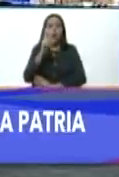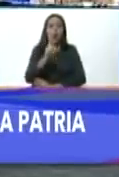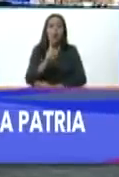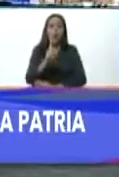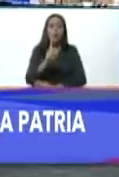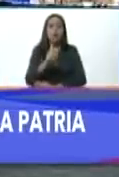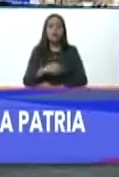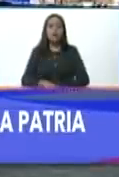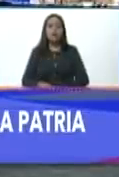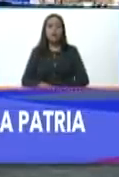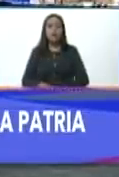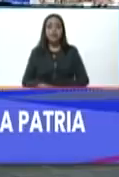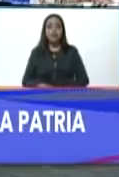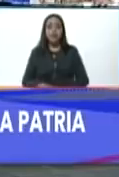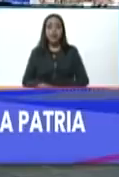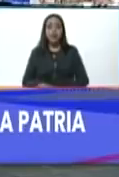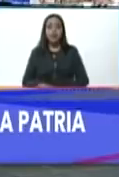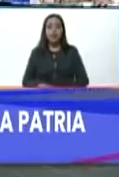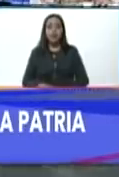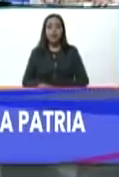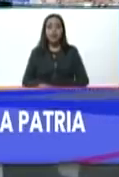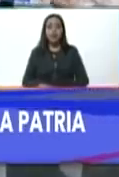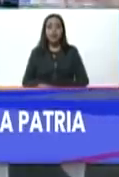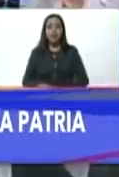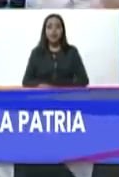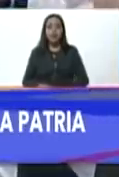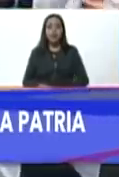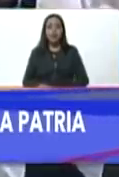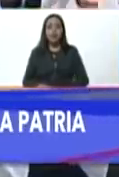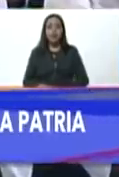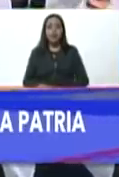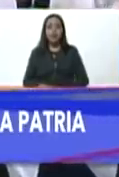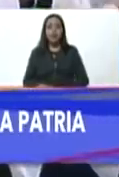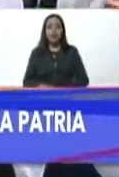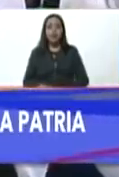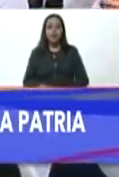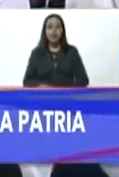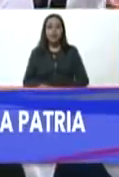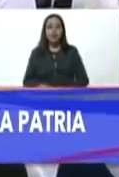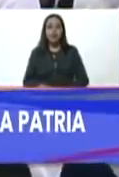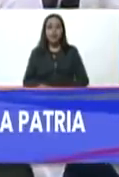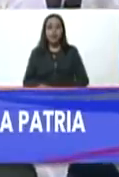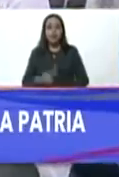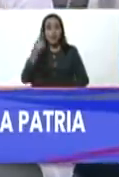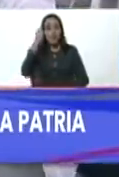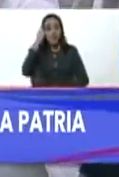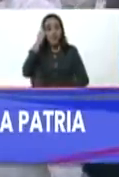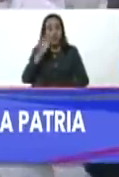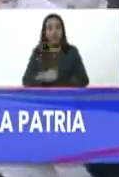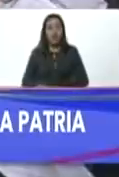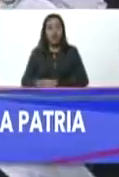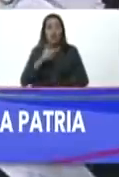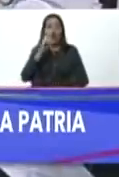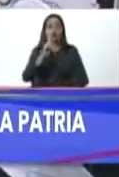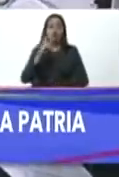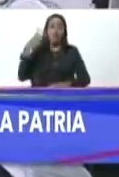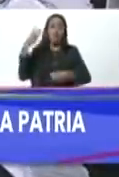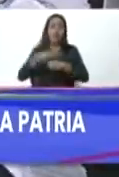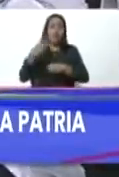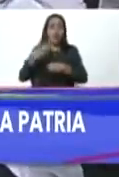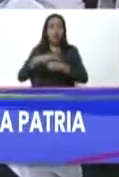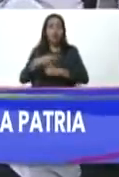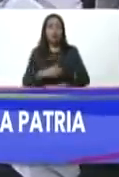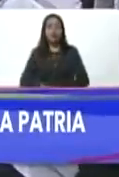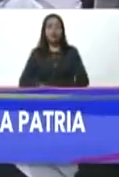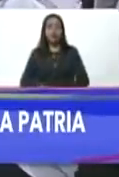los médicos y médicas del país como bono especial por el Día del Médico. Un petro convertible.